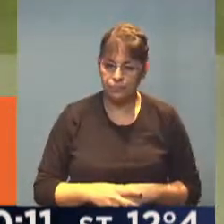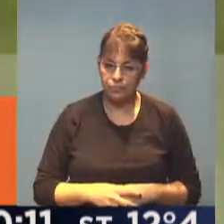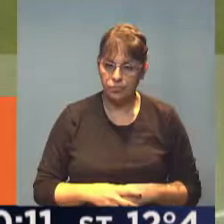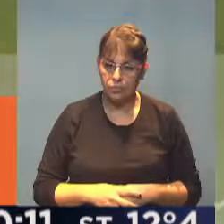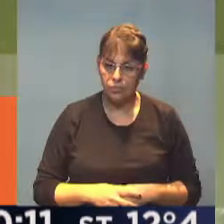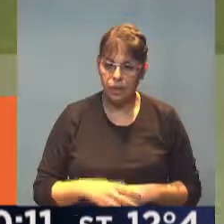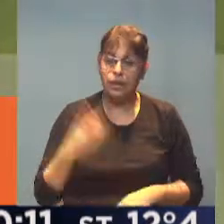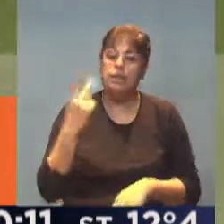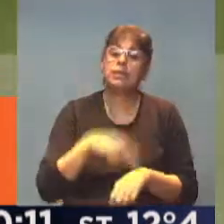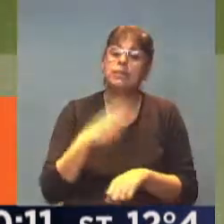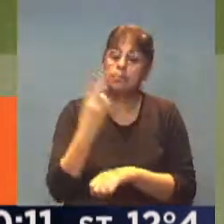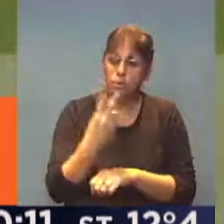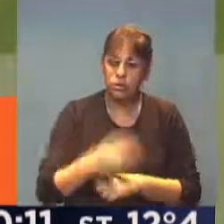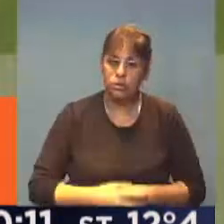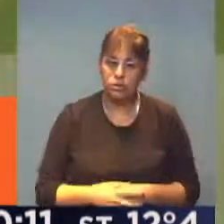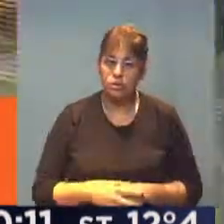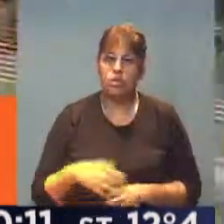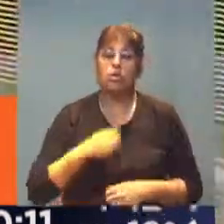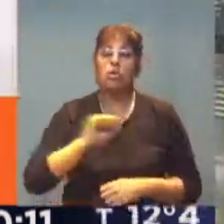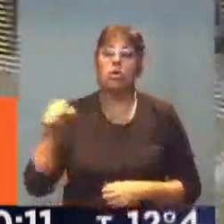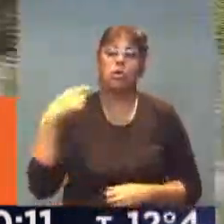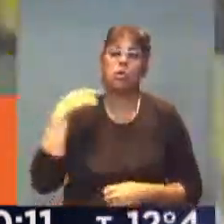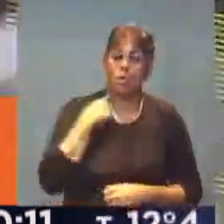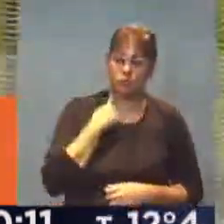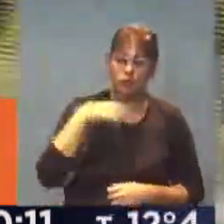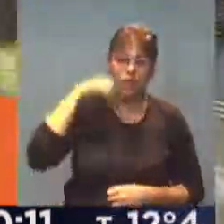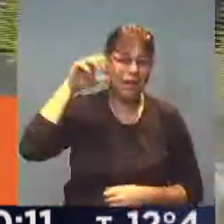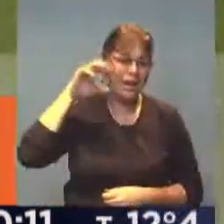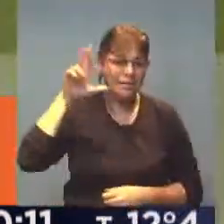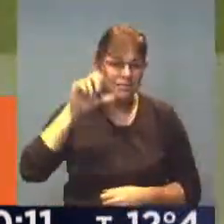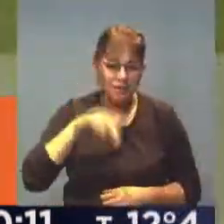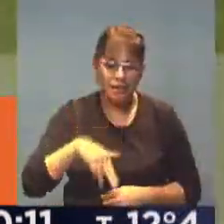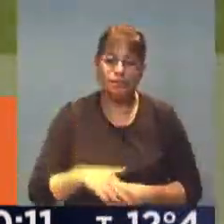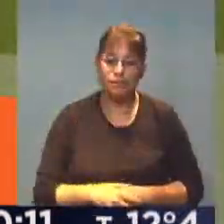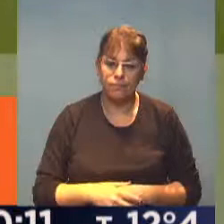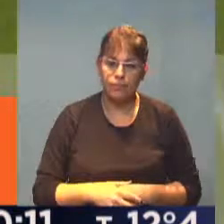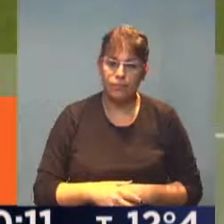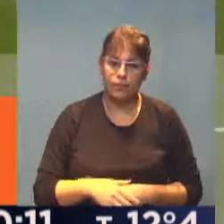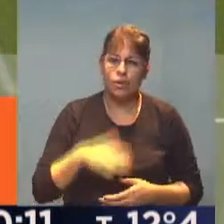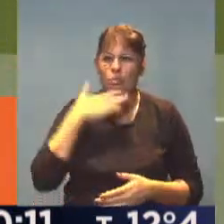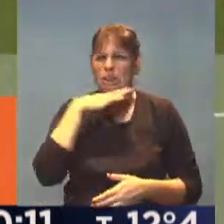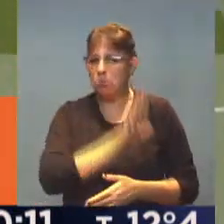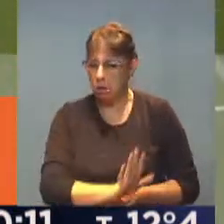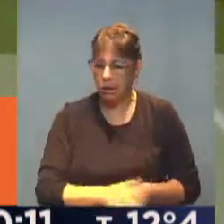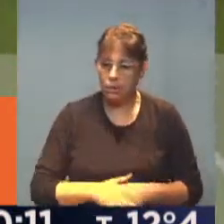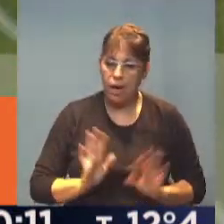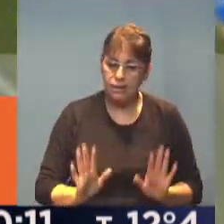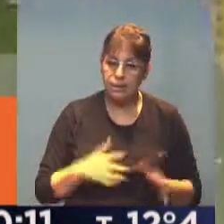complemento encontró el gol en contra de Magallán para descontar, y ahí, desprolijo, como